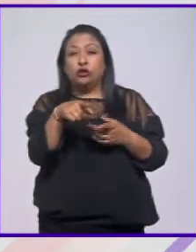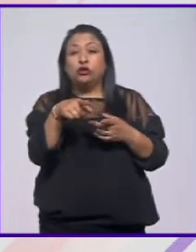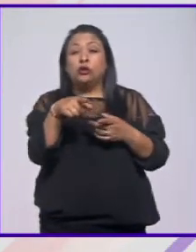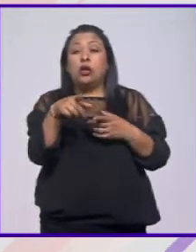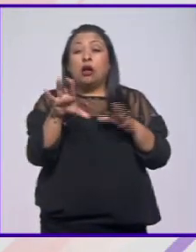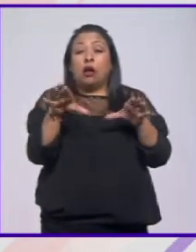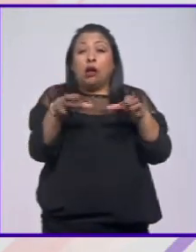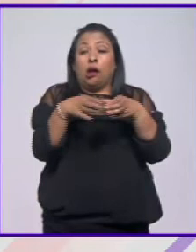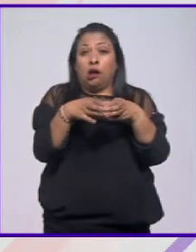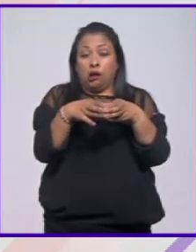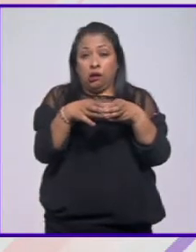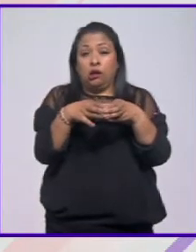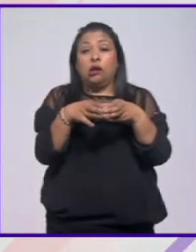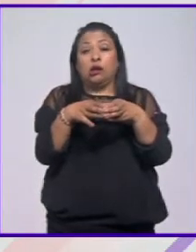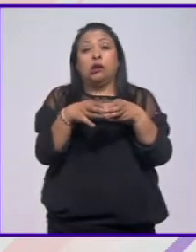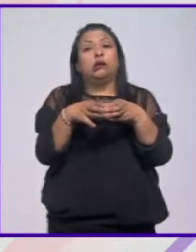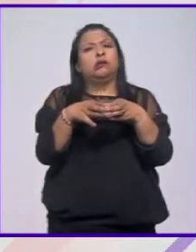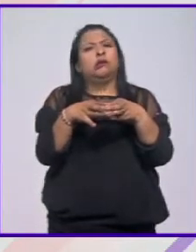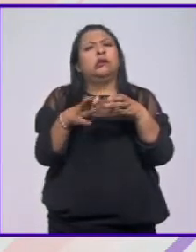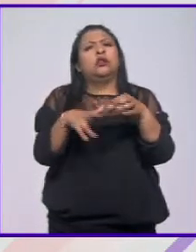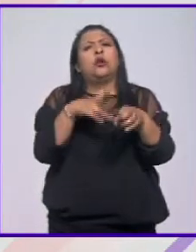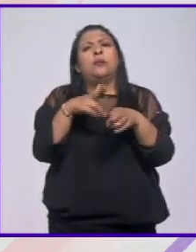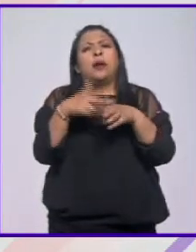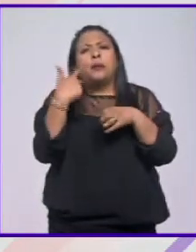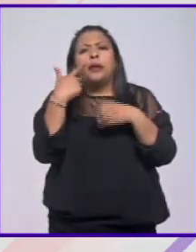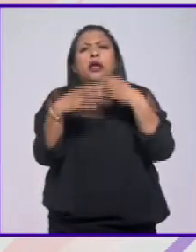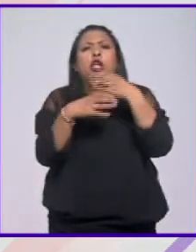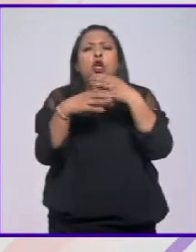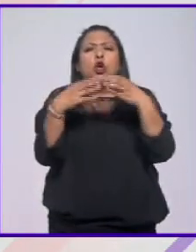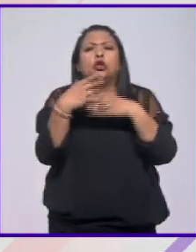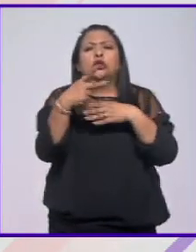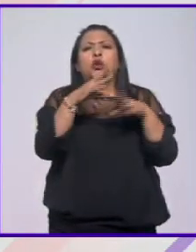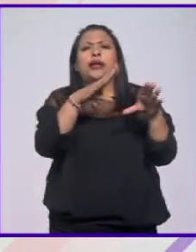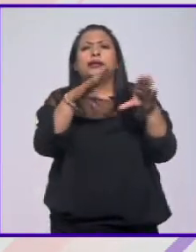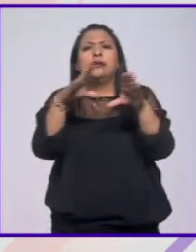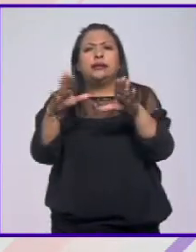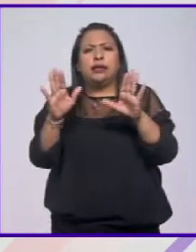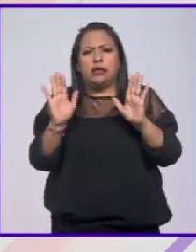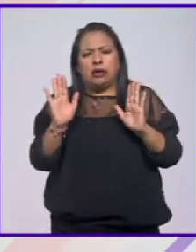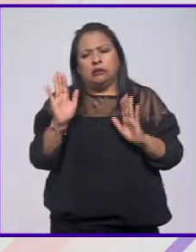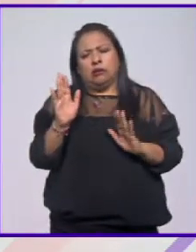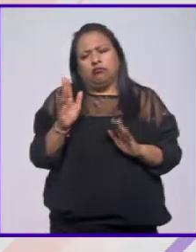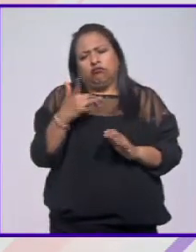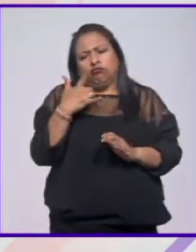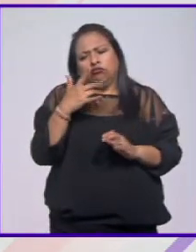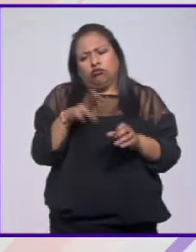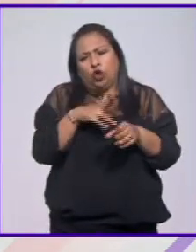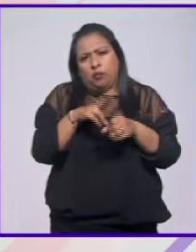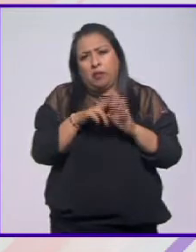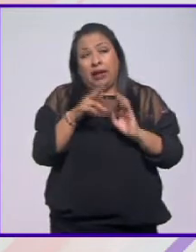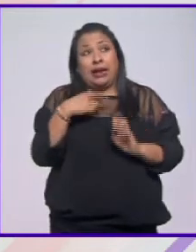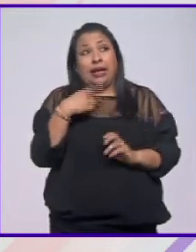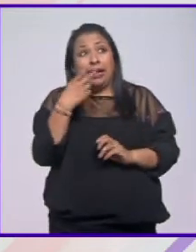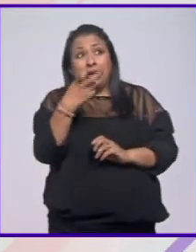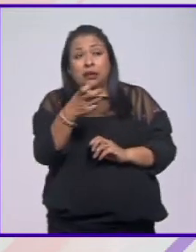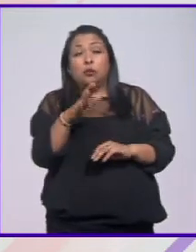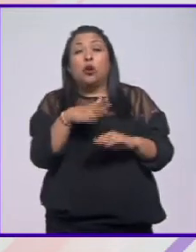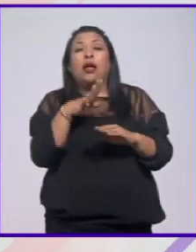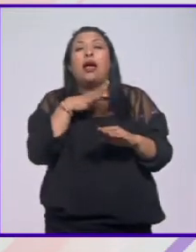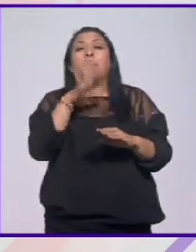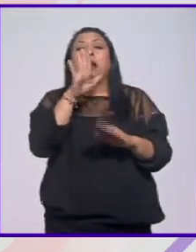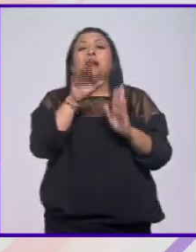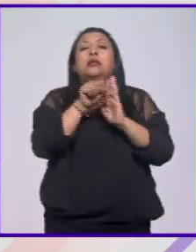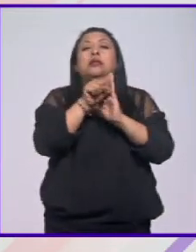este conjunto, es muy común que aparezcan objetos de la propia academia. Entonces es que son referencias